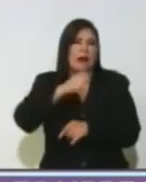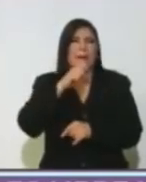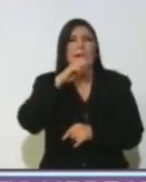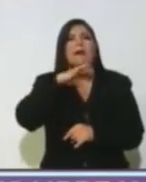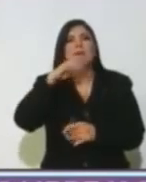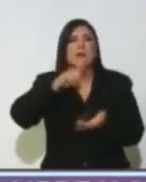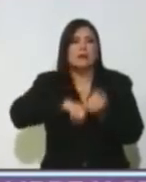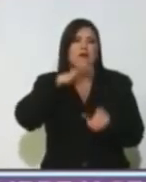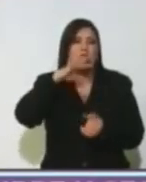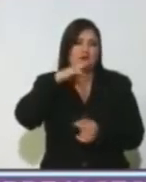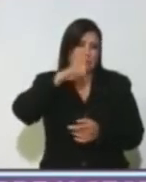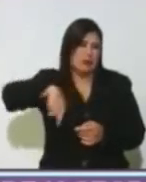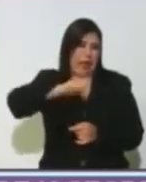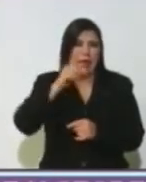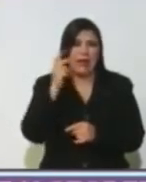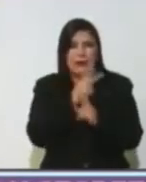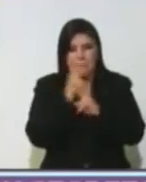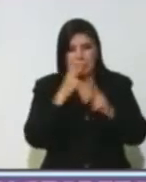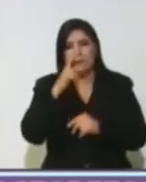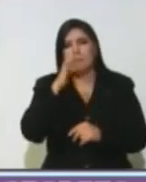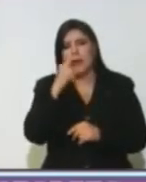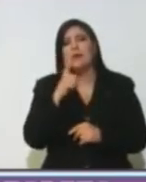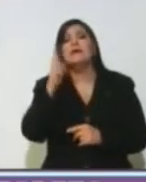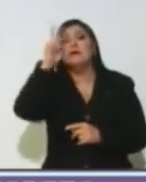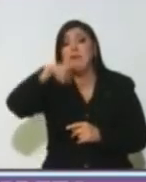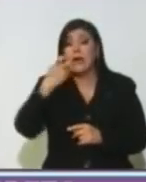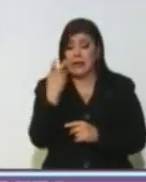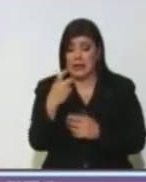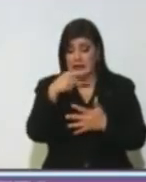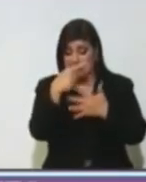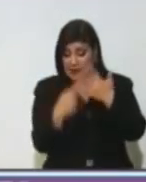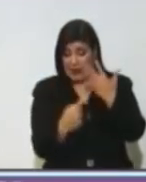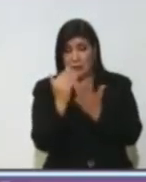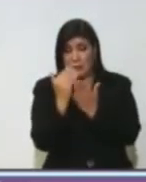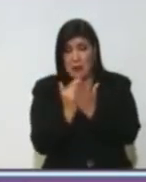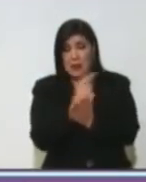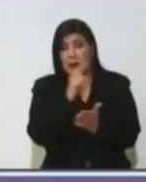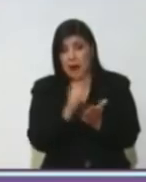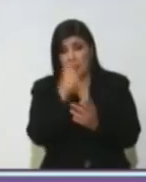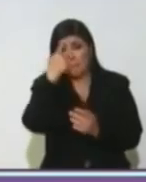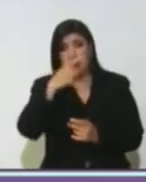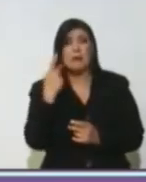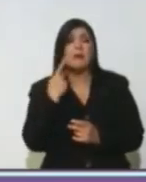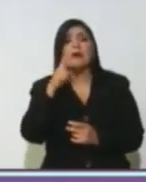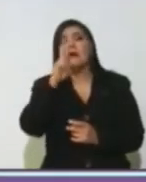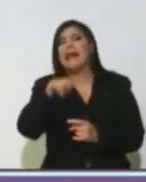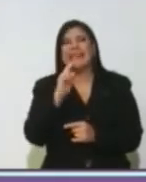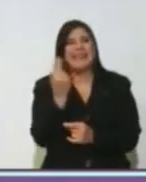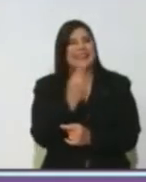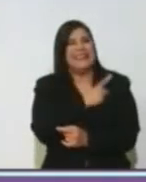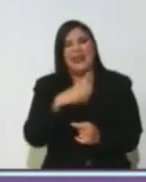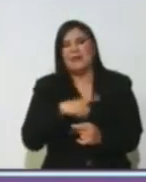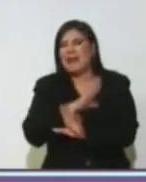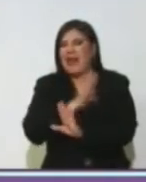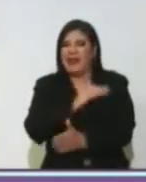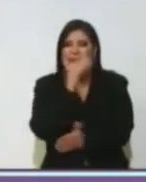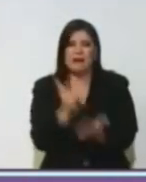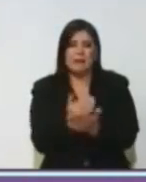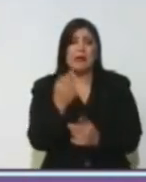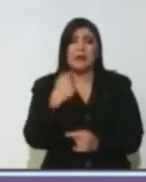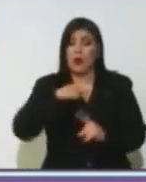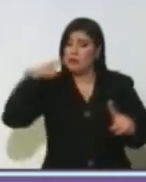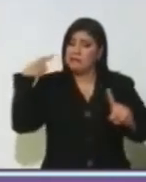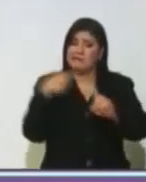este tipo de políticas mal encaminadas y políticas fracasadas tienen que acabar el pri bill la prioridad de mi gobierno